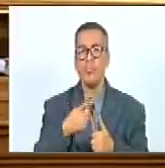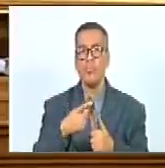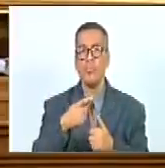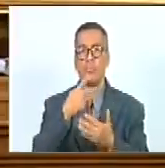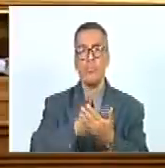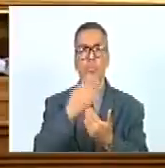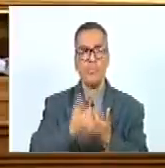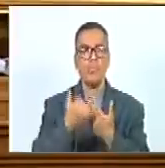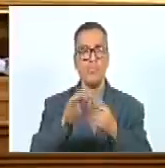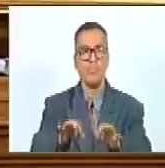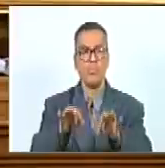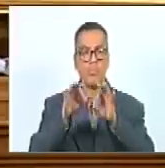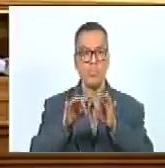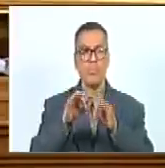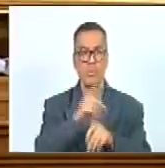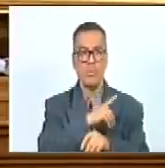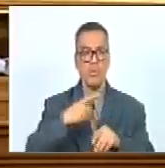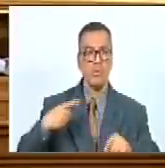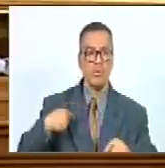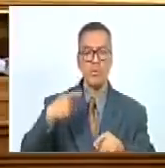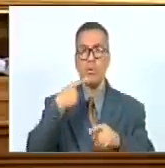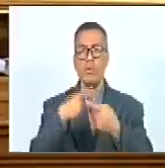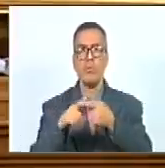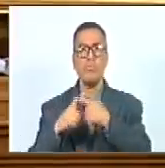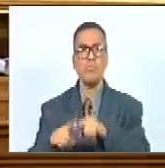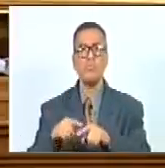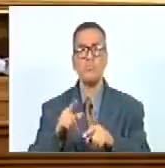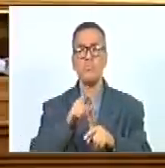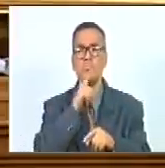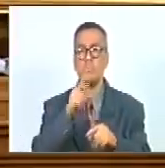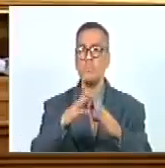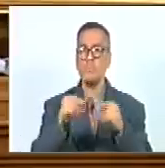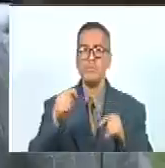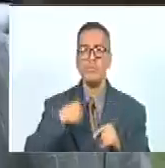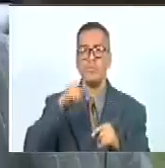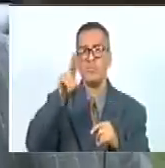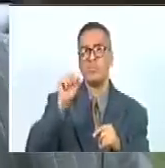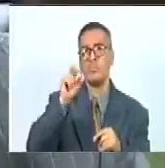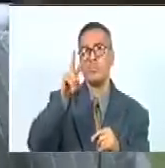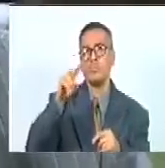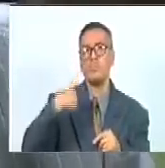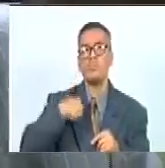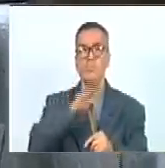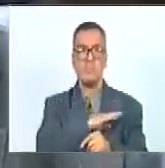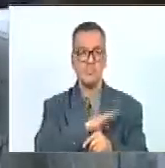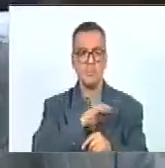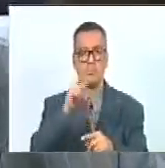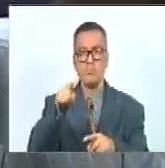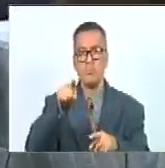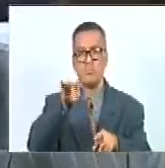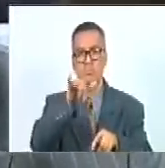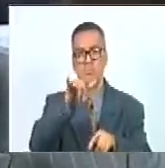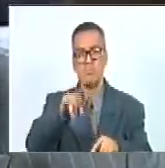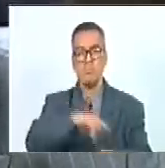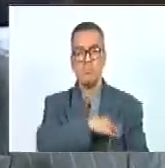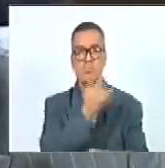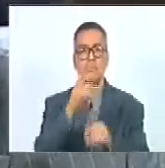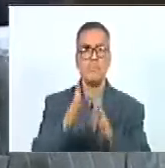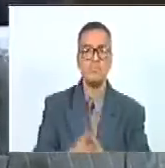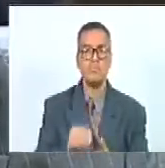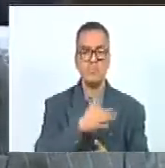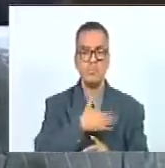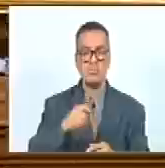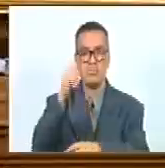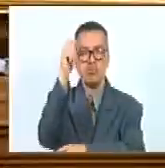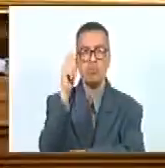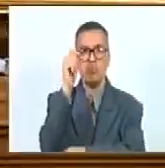la intención, que no es otro que la indignación que todos los usevistas sentimos, porque también venimos de la misma universidad, querido diputado,